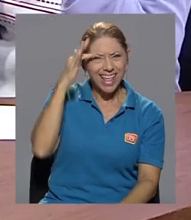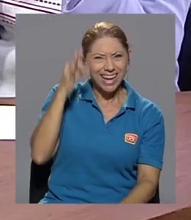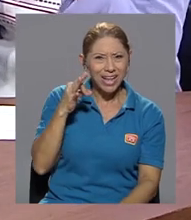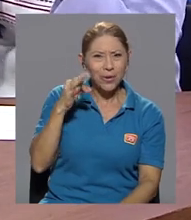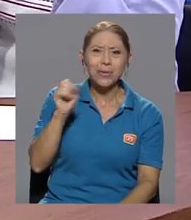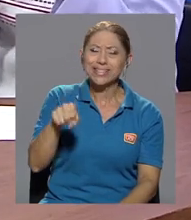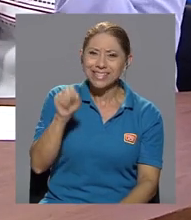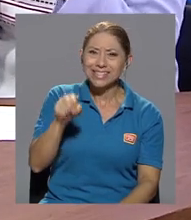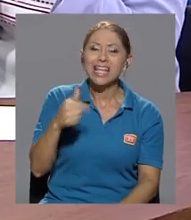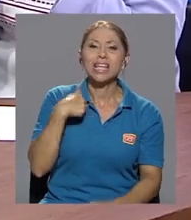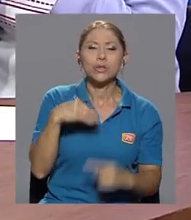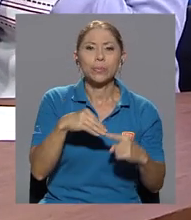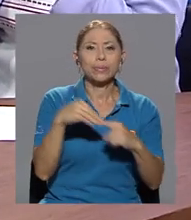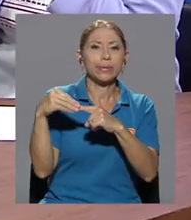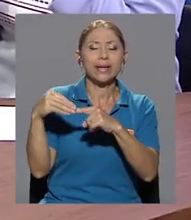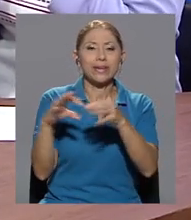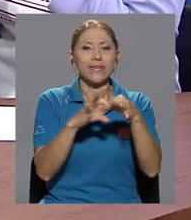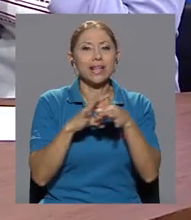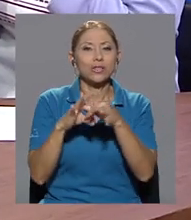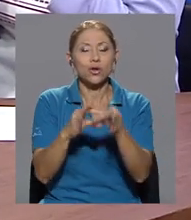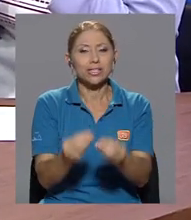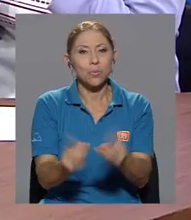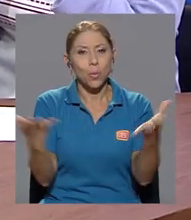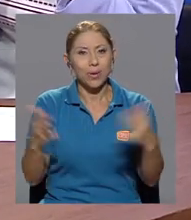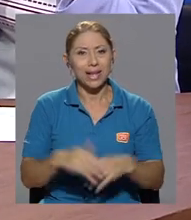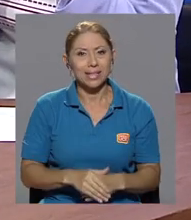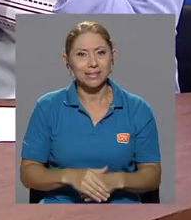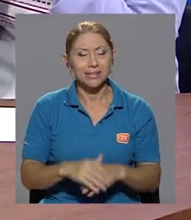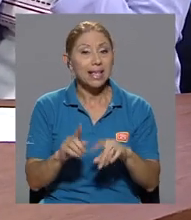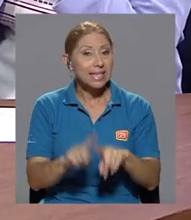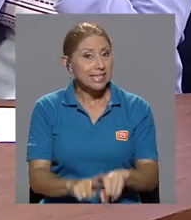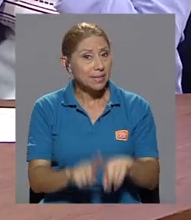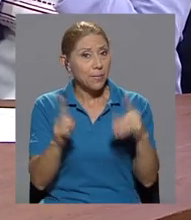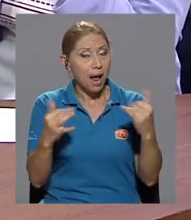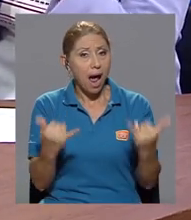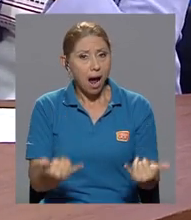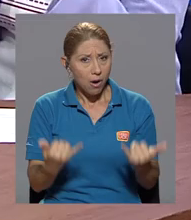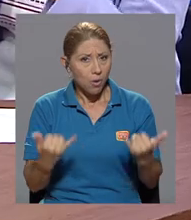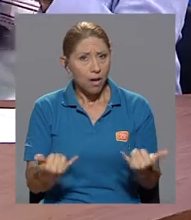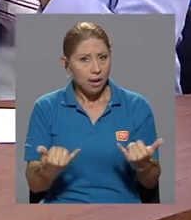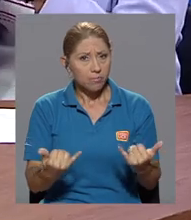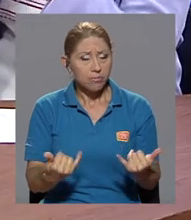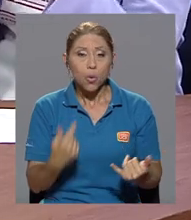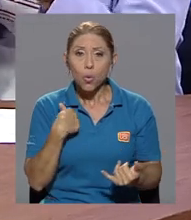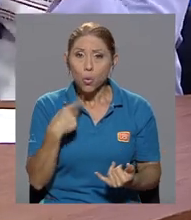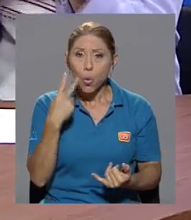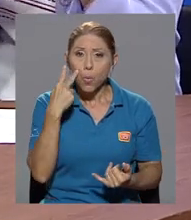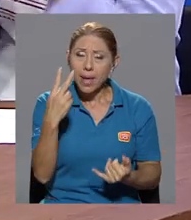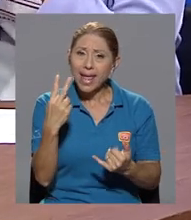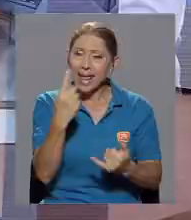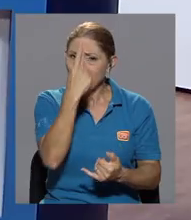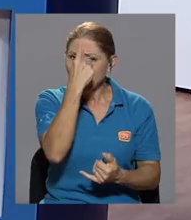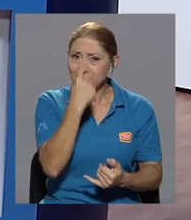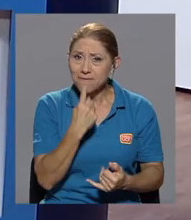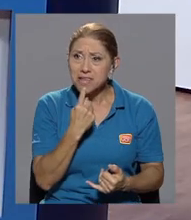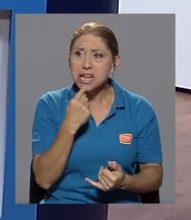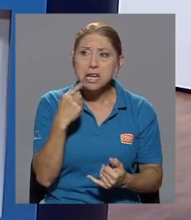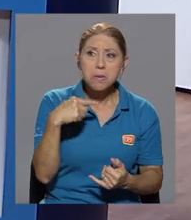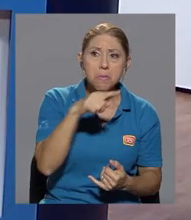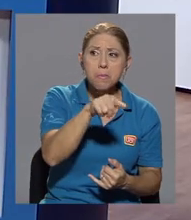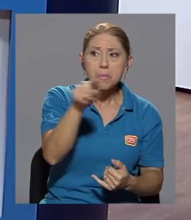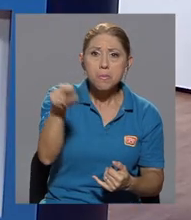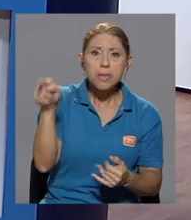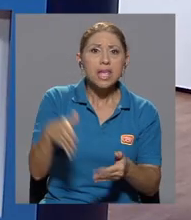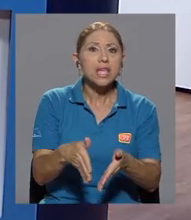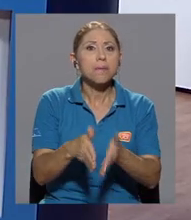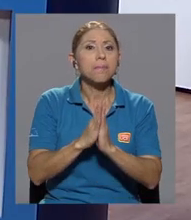90 y me especialicé en relaciones públicas sin embargo ahora uno ve un poco el perfil del mercado que solicitan y te